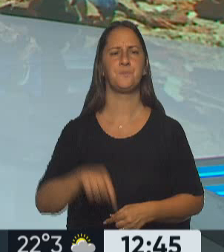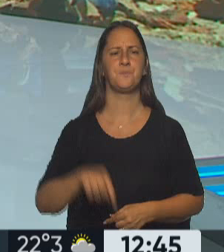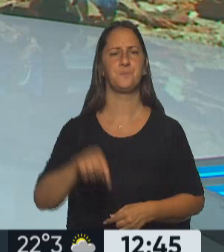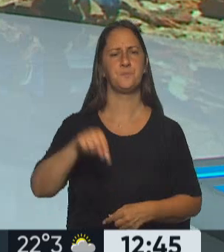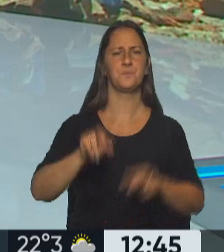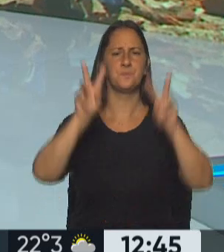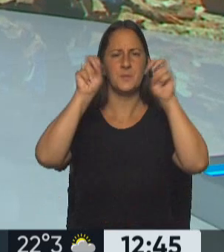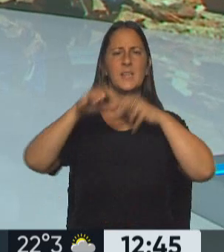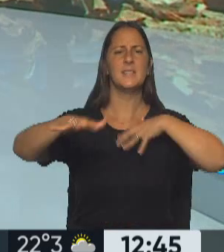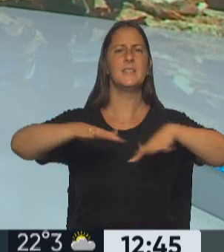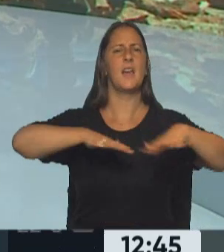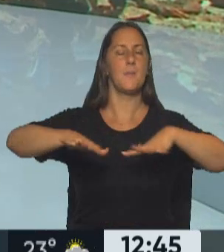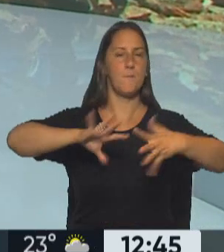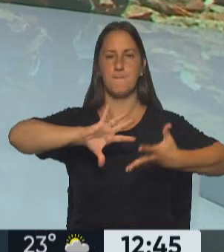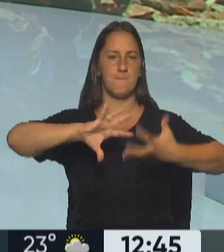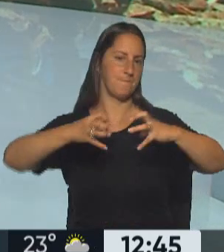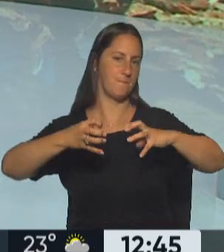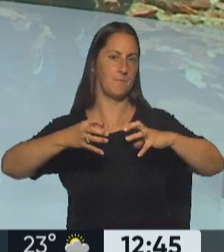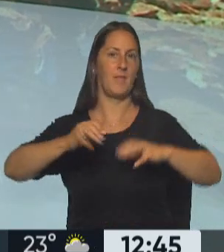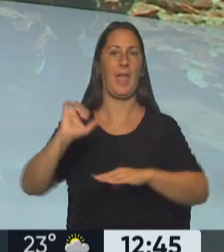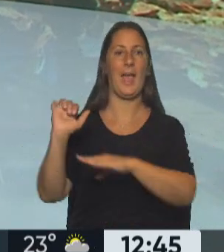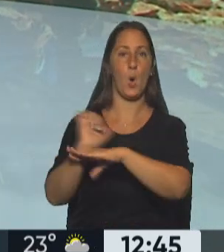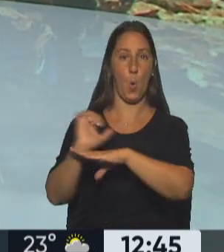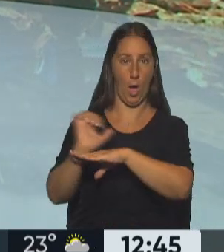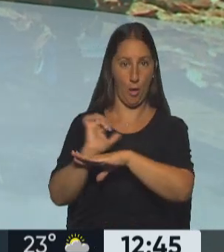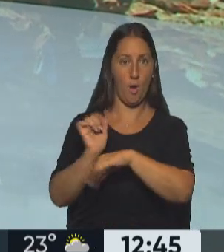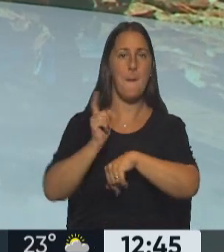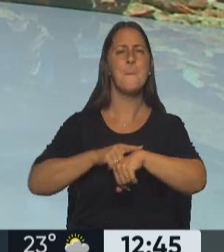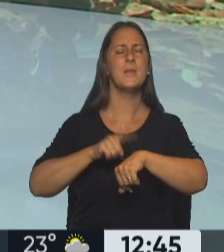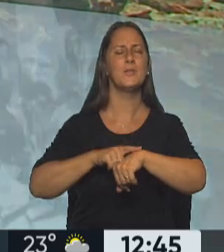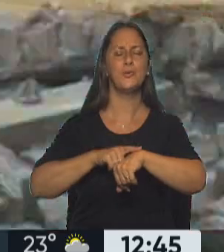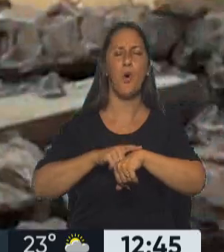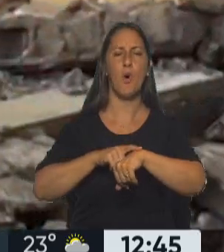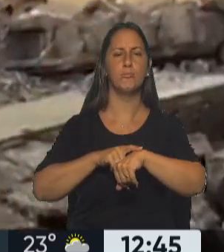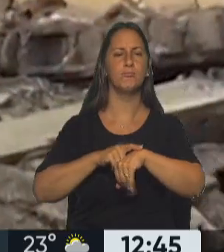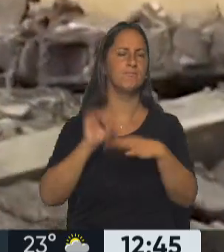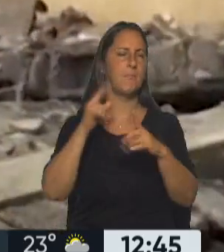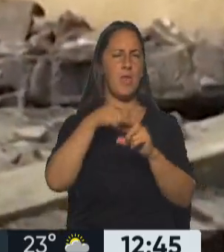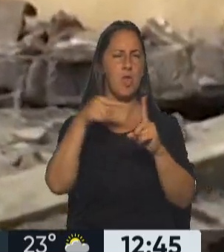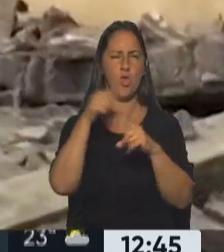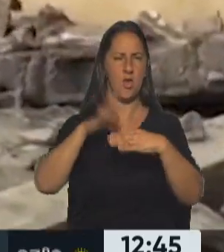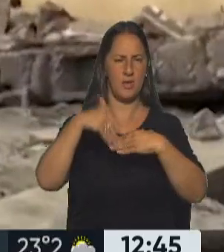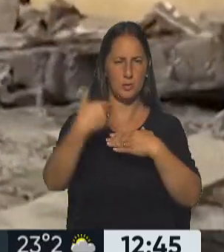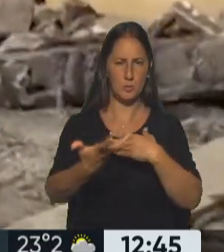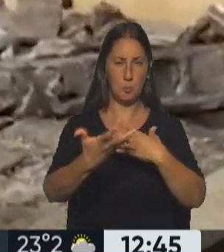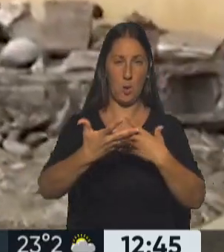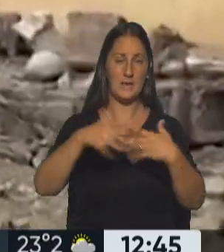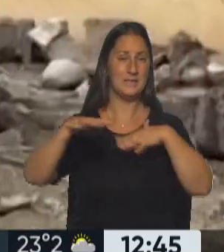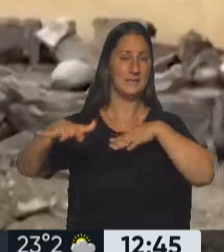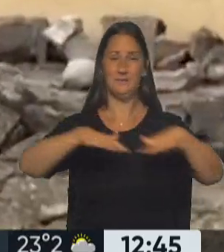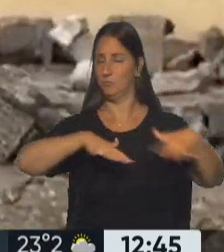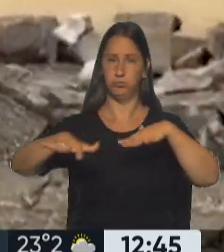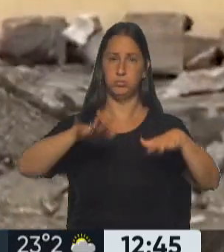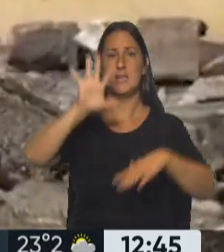Vamos ahora al terremoto que afectó a Ecuador. Todo comenzó minutos después del mediodía. La magnitud de este